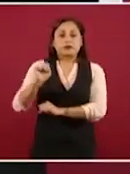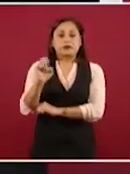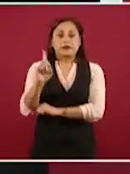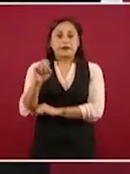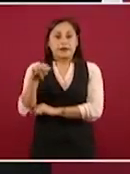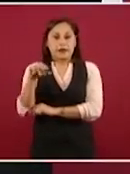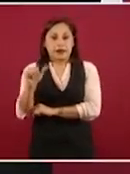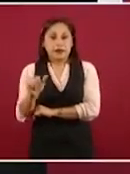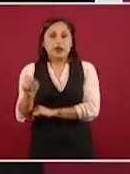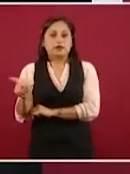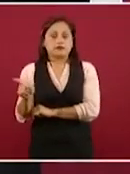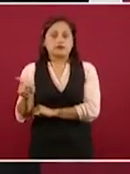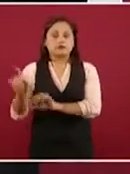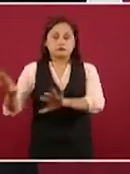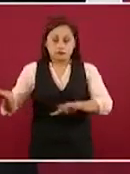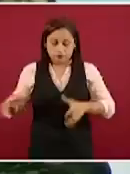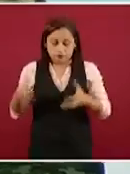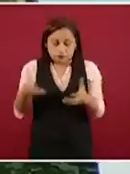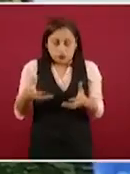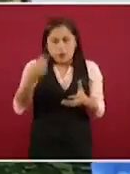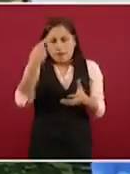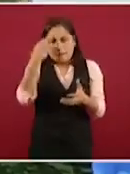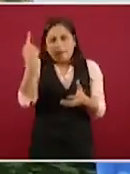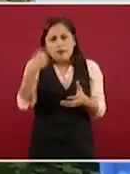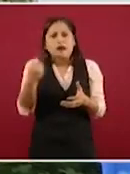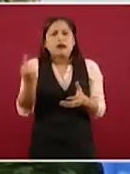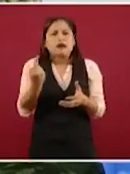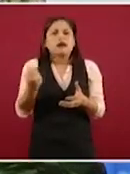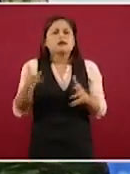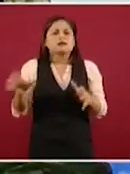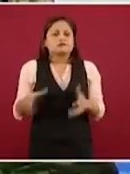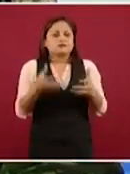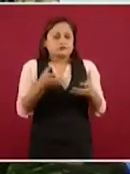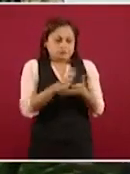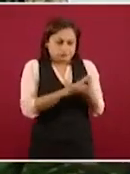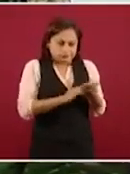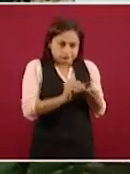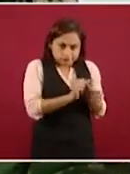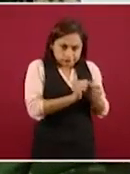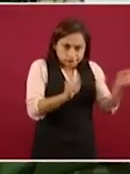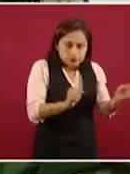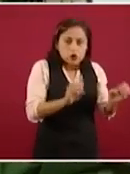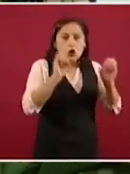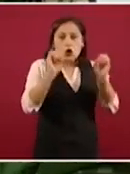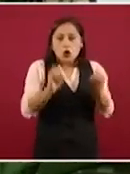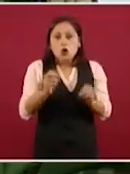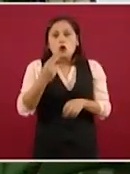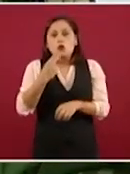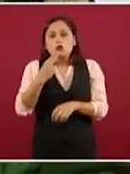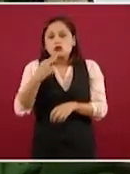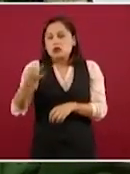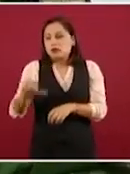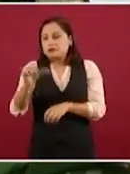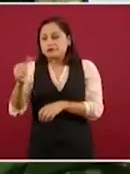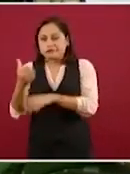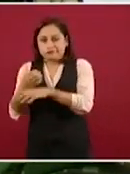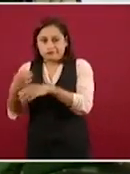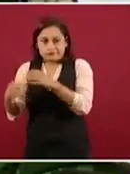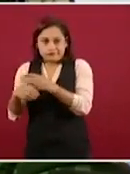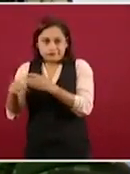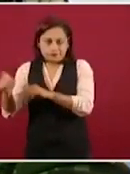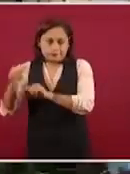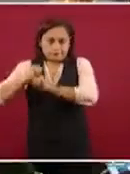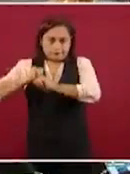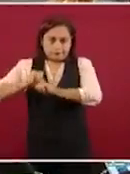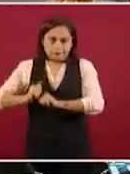en dos ámbitos. Pueden ser destruidas, como en este caso, o para la utilización lícita. Todas estas armas,